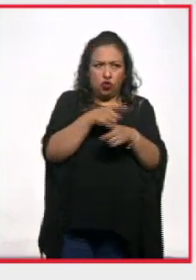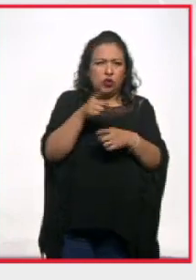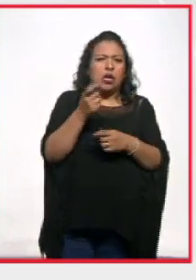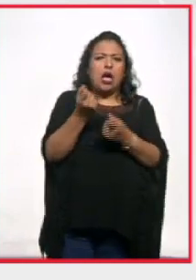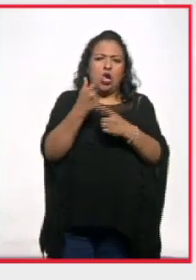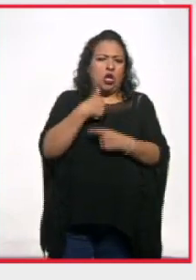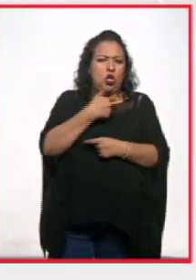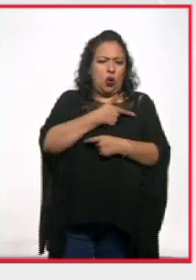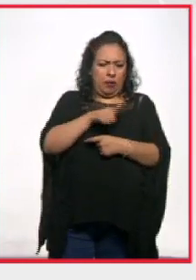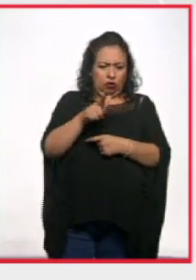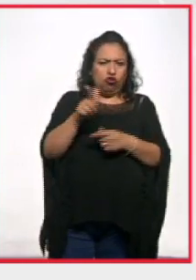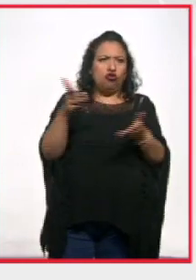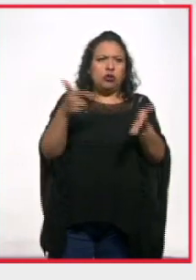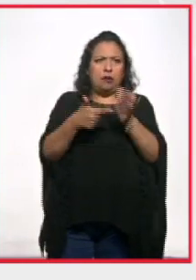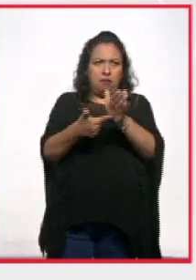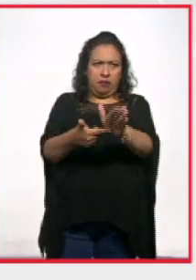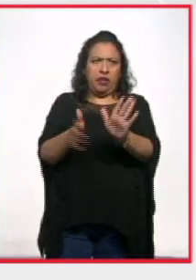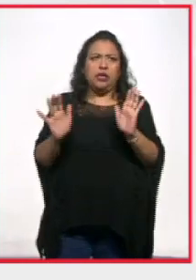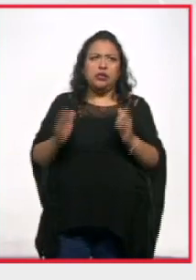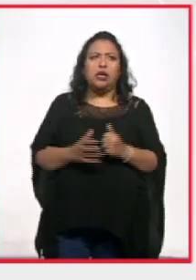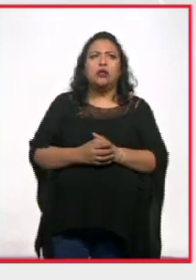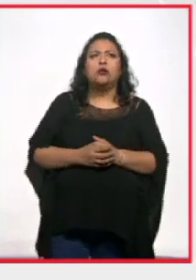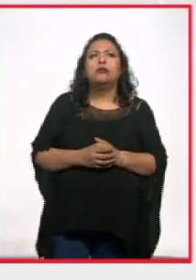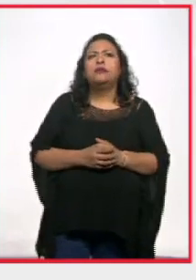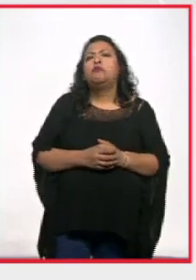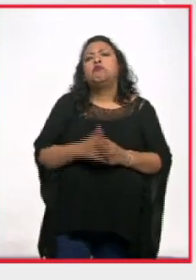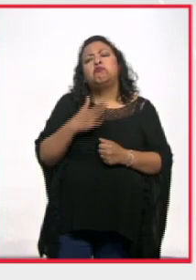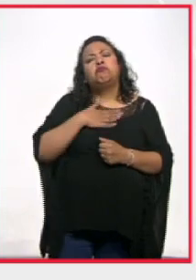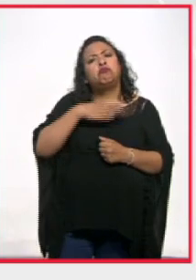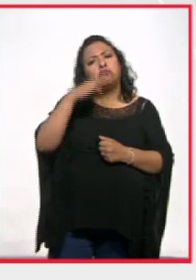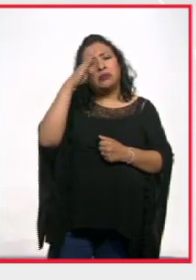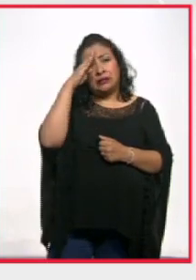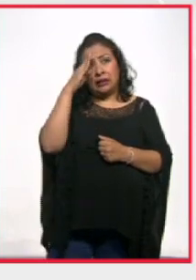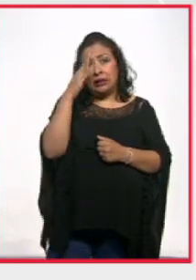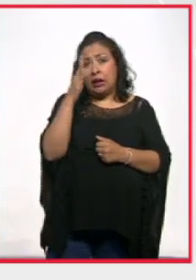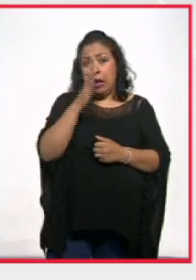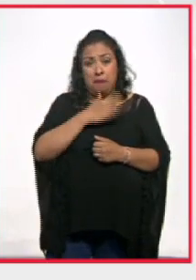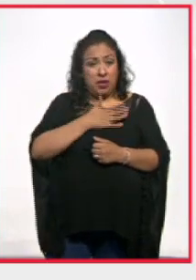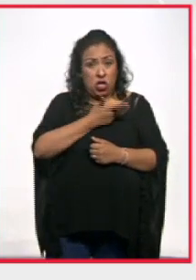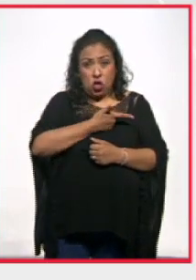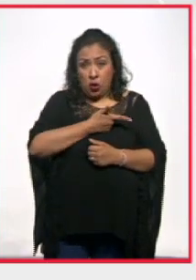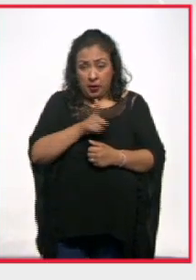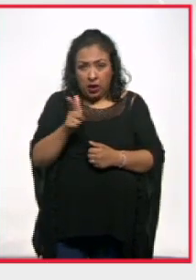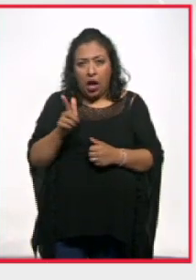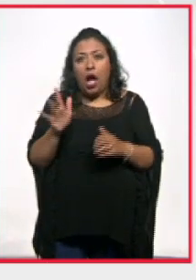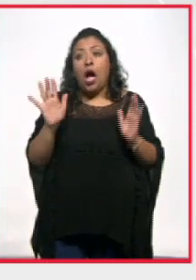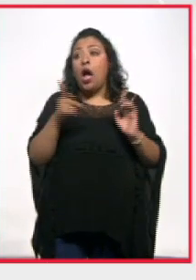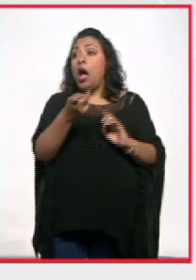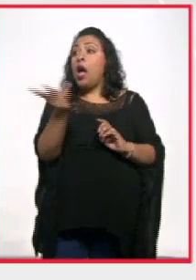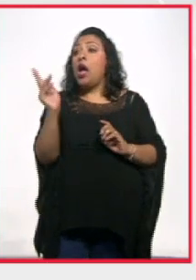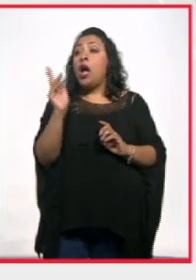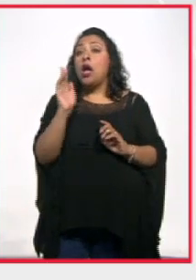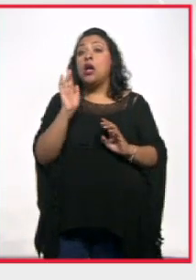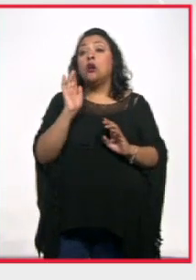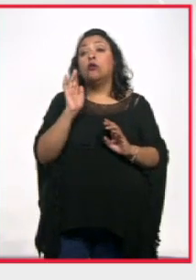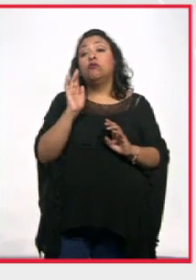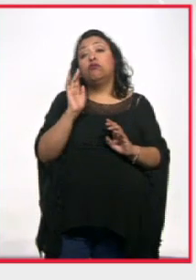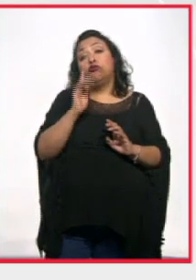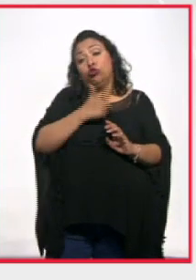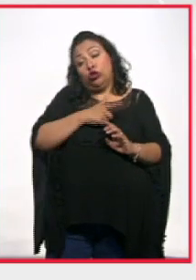me gusta. Hay que decir porque creo que si a mí no me gusta, no significa que a alguien más le va a gustar. Yo